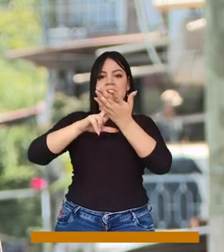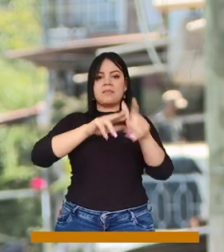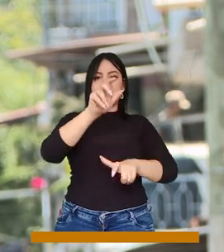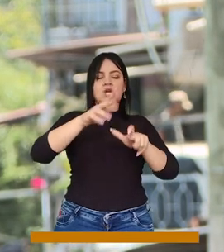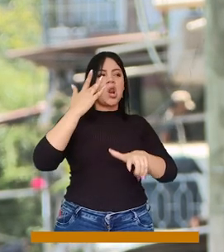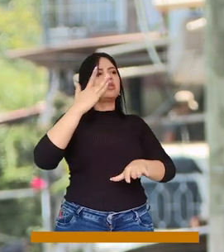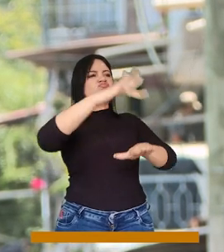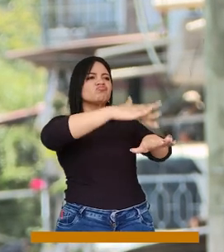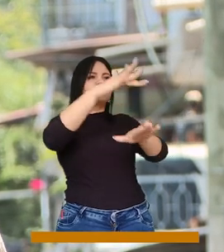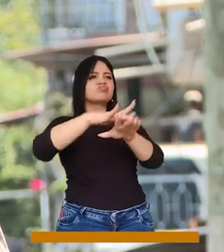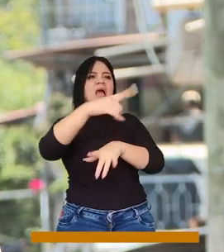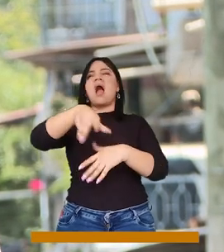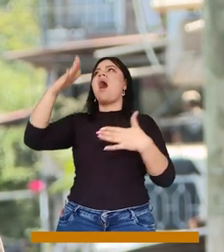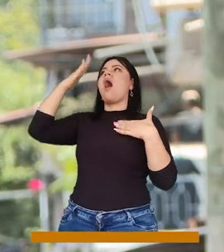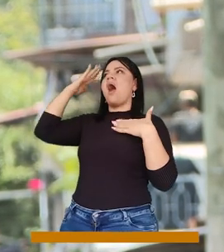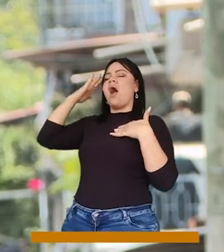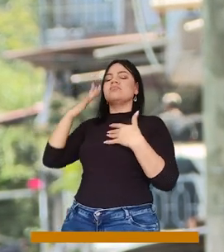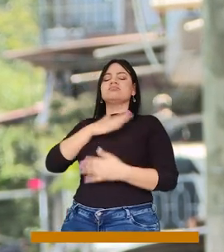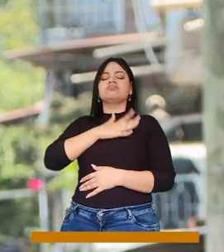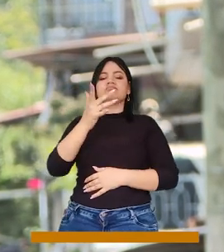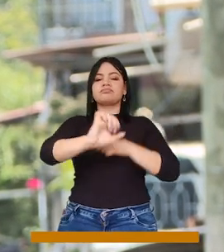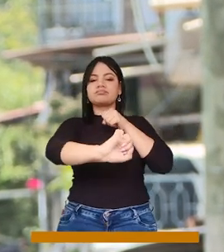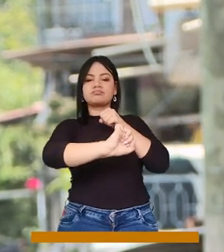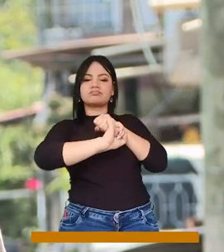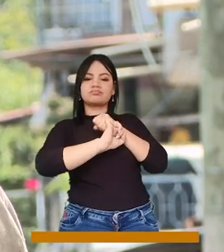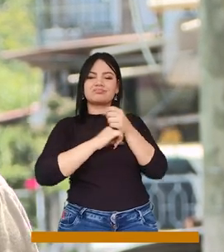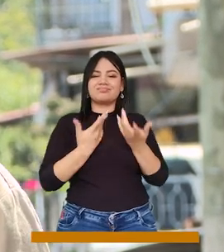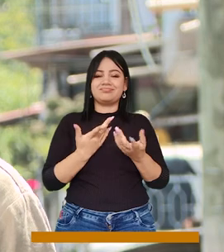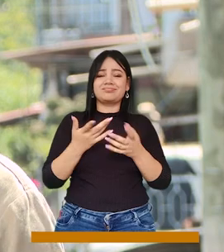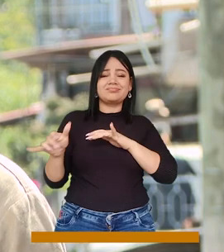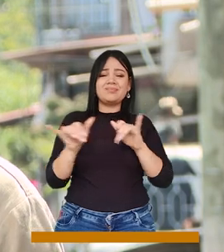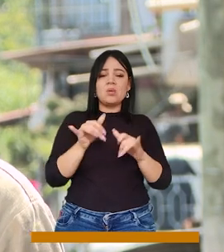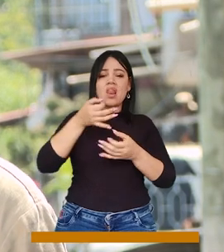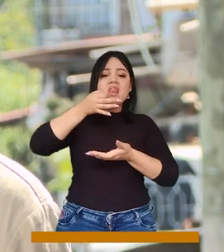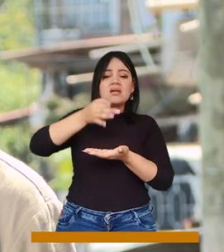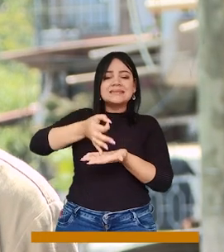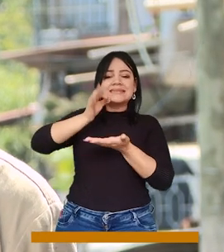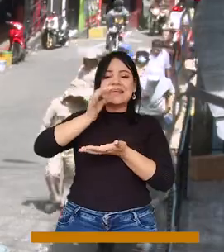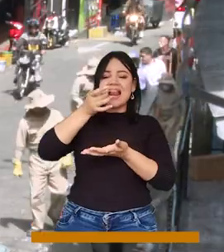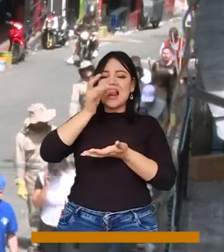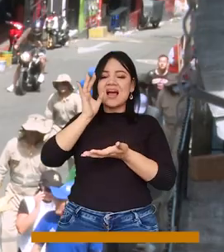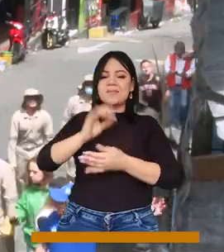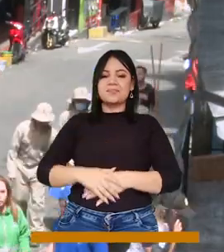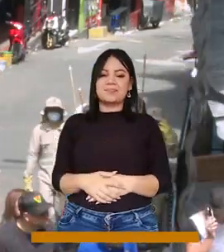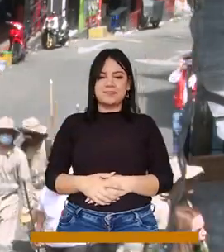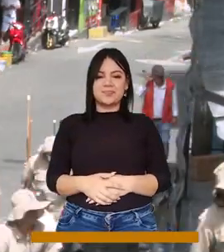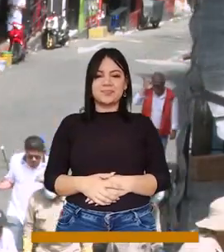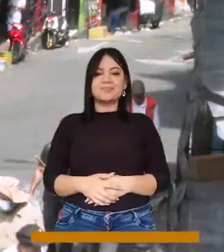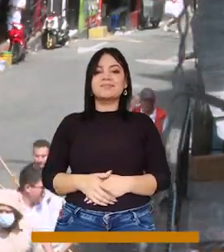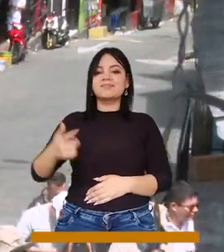está sensibilizando y nos está dando más apoyo para recuperar nuestra tacita de plata nuevamente. Para el